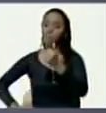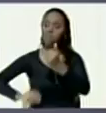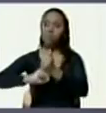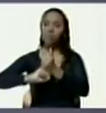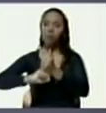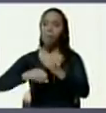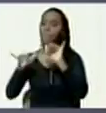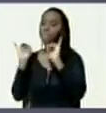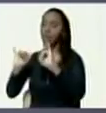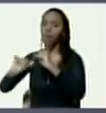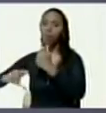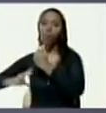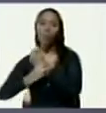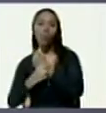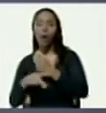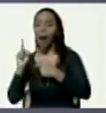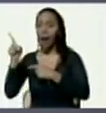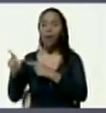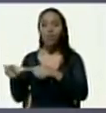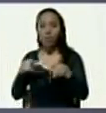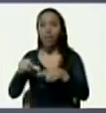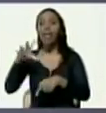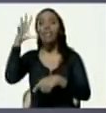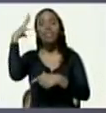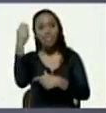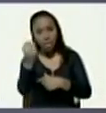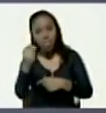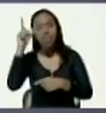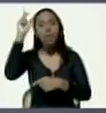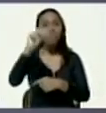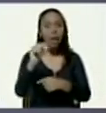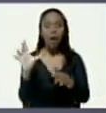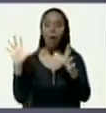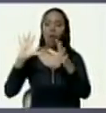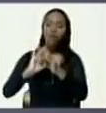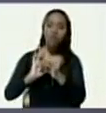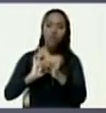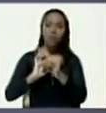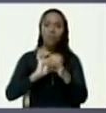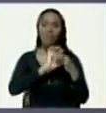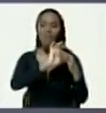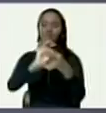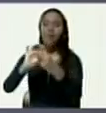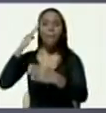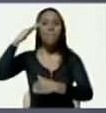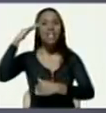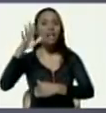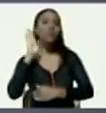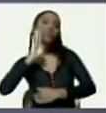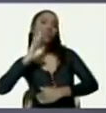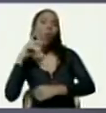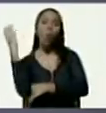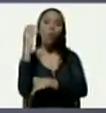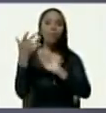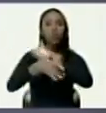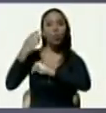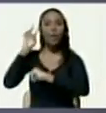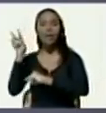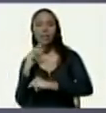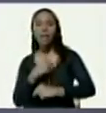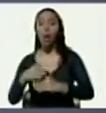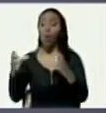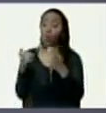mismo Juan Guaidó. Entiéndase también la vinculación con los rastrojos, así como también el asalto a cuarteles